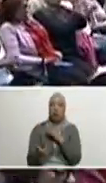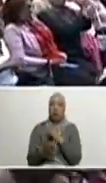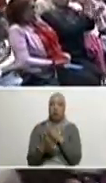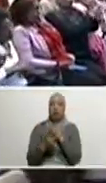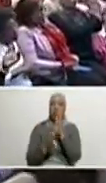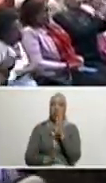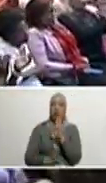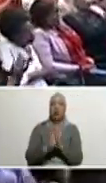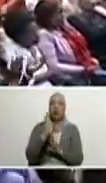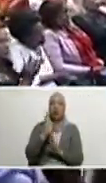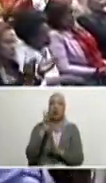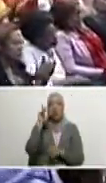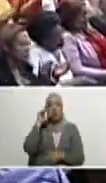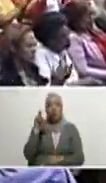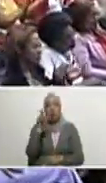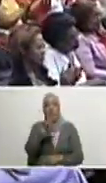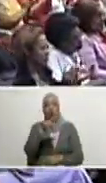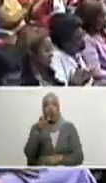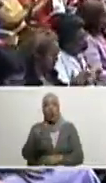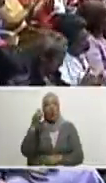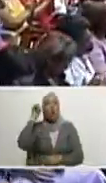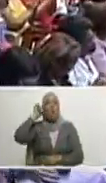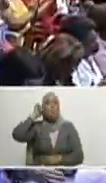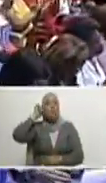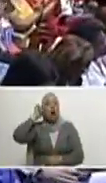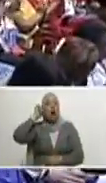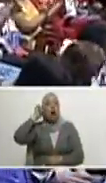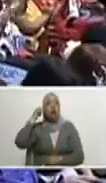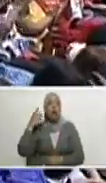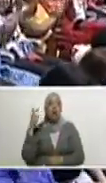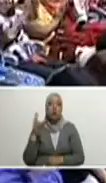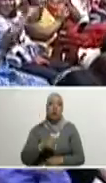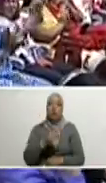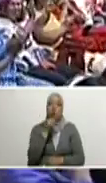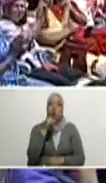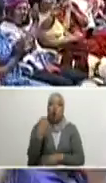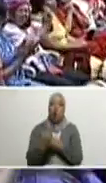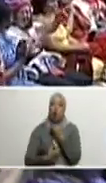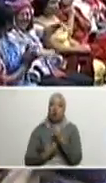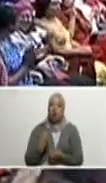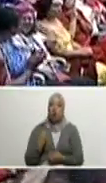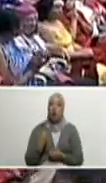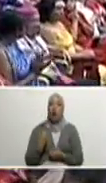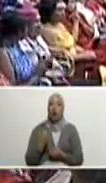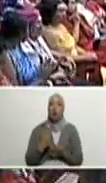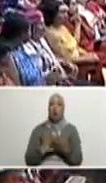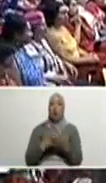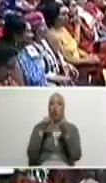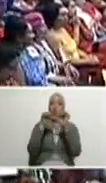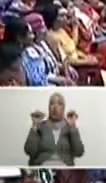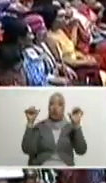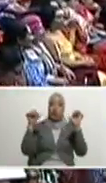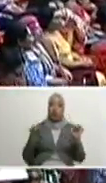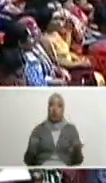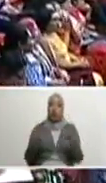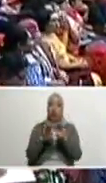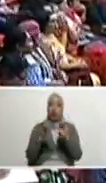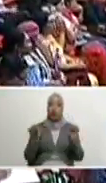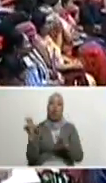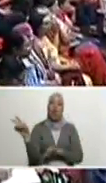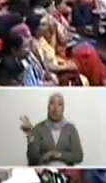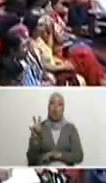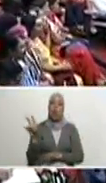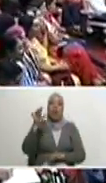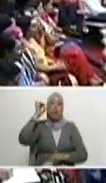siga creciendo como persona, ser humano. Por eso anuncio la creación de la plataforma Edúcate en